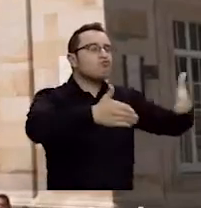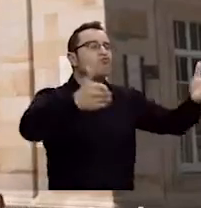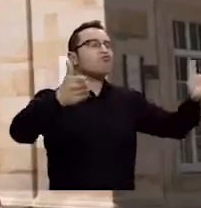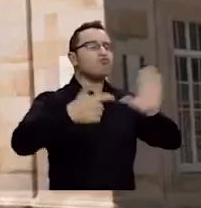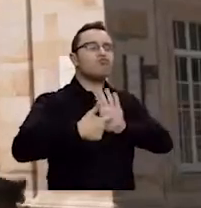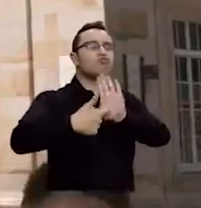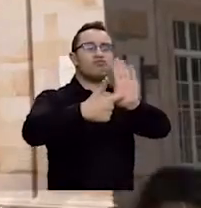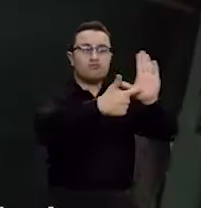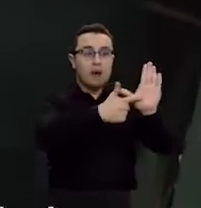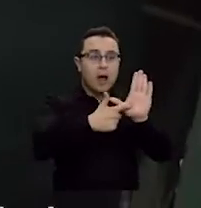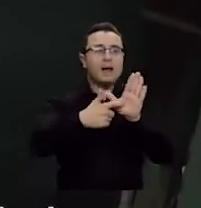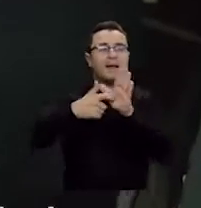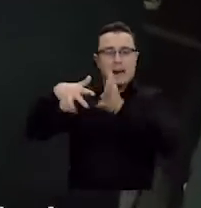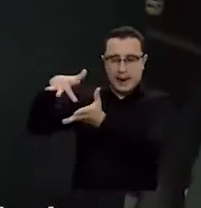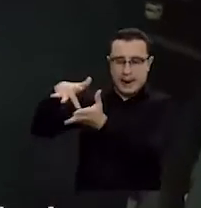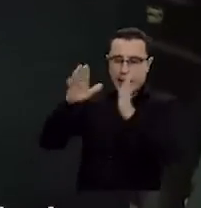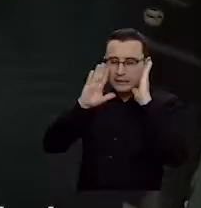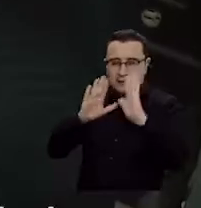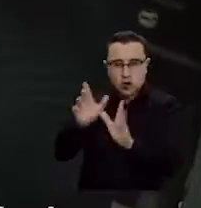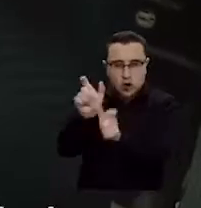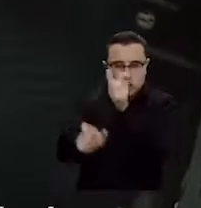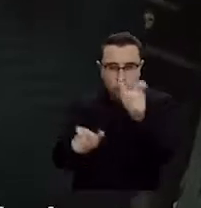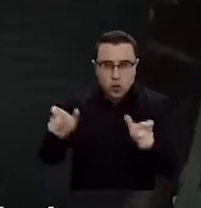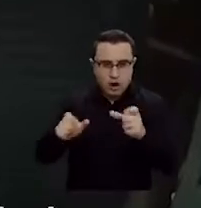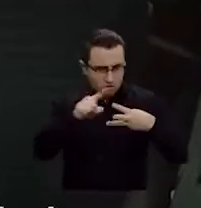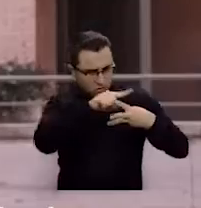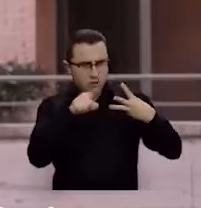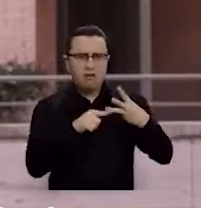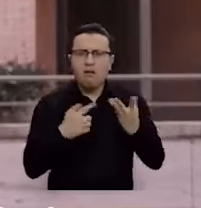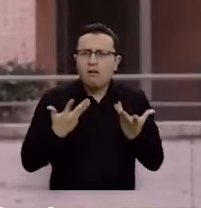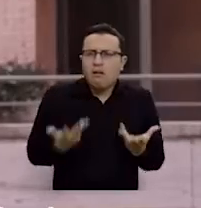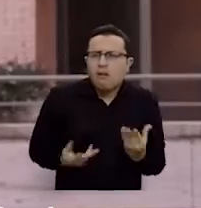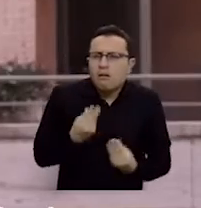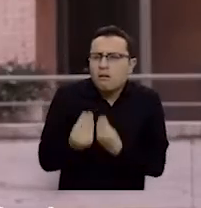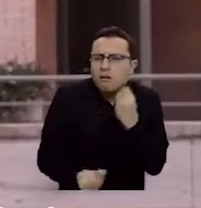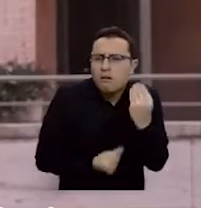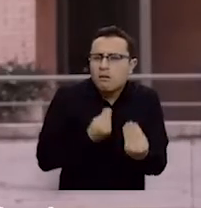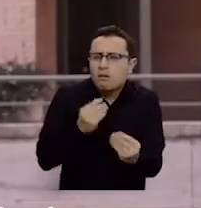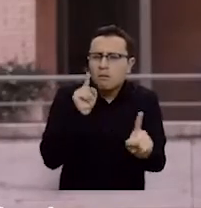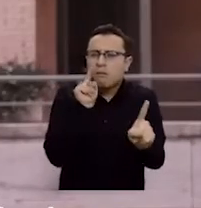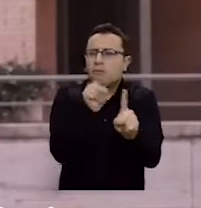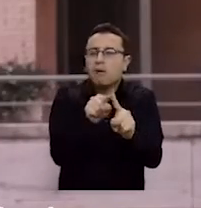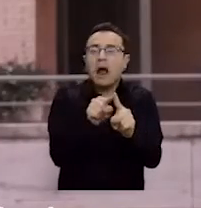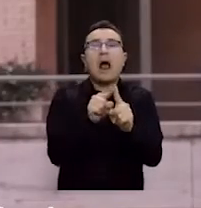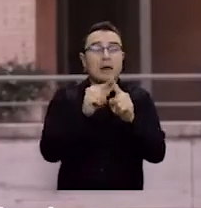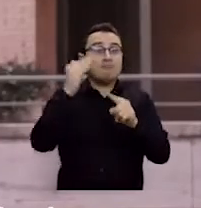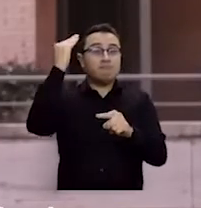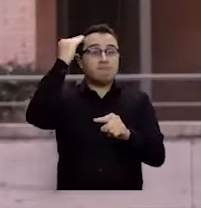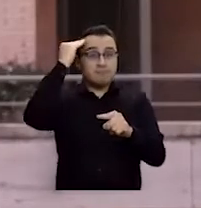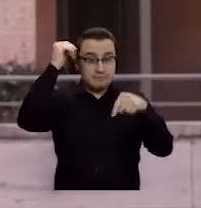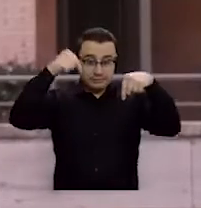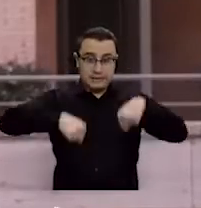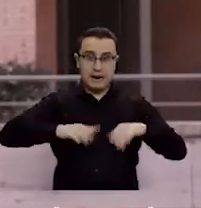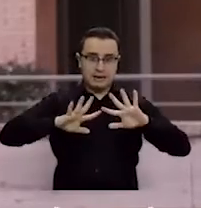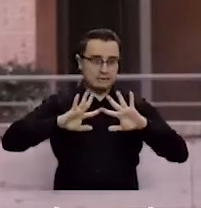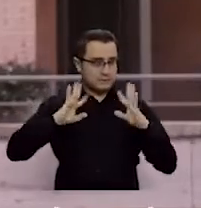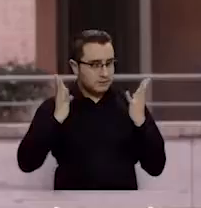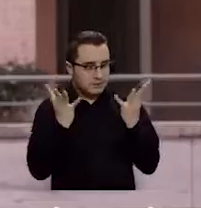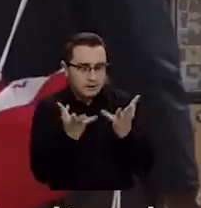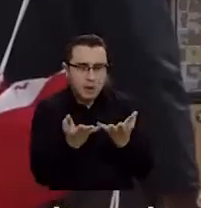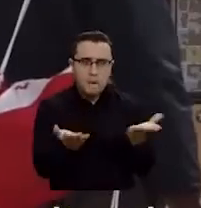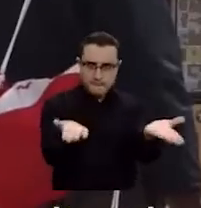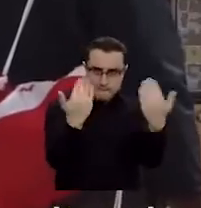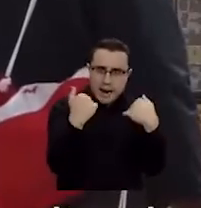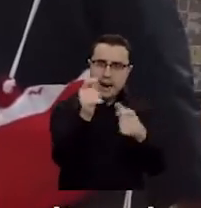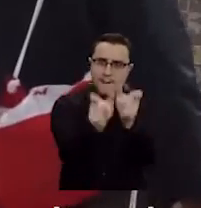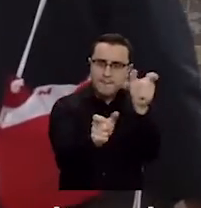y Transparente y el Plan Anticorrupción y Atención al Ciudadano, que enfocan dentro de sus estrategias la manera en que